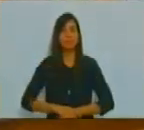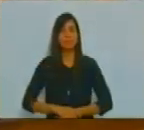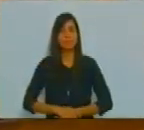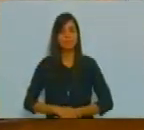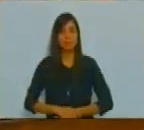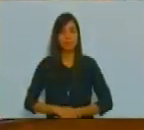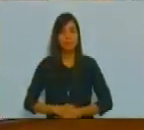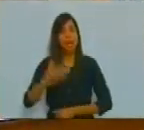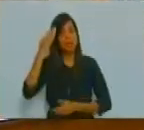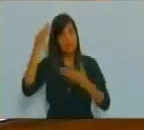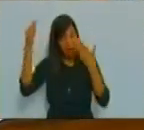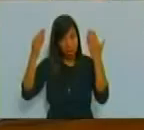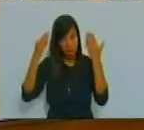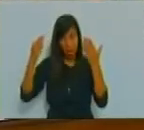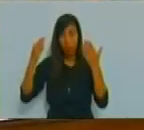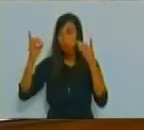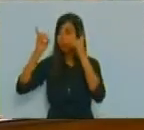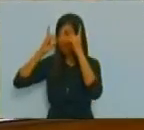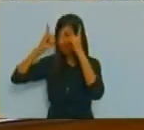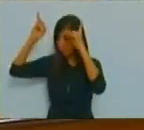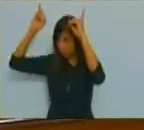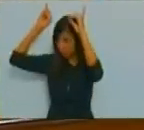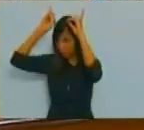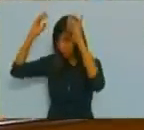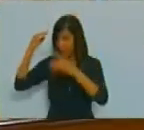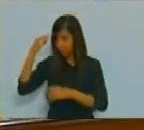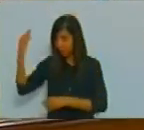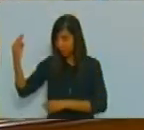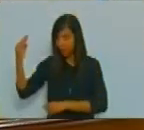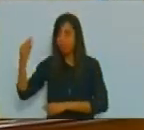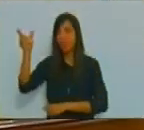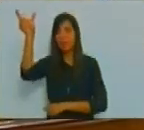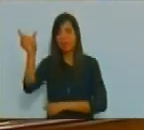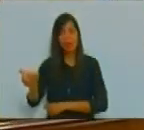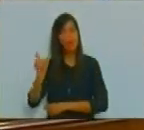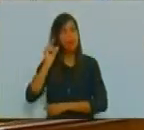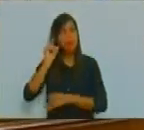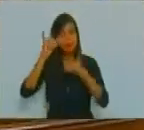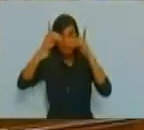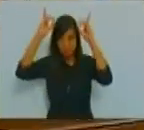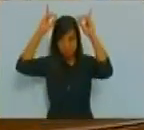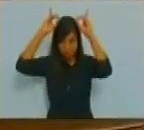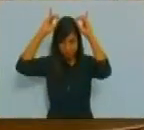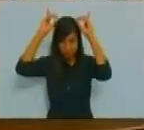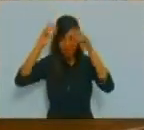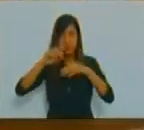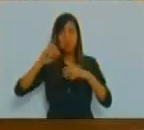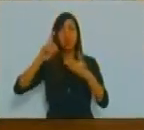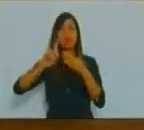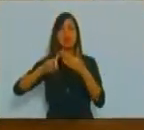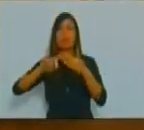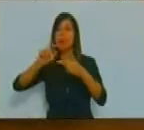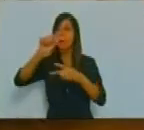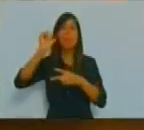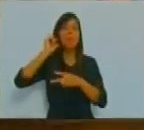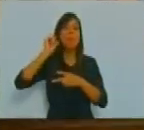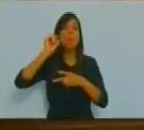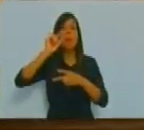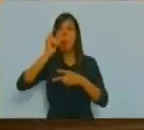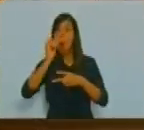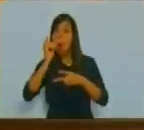y saludar a la presidenta de la asamblea nacional constituyente camarada decir rodríguez a su vicepresidente